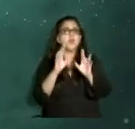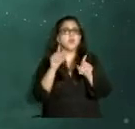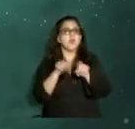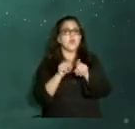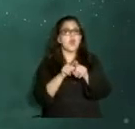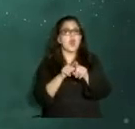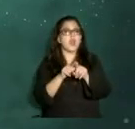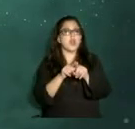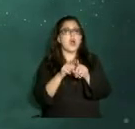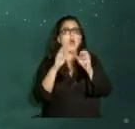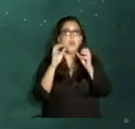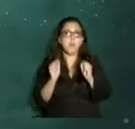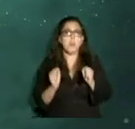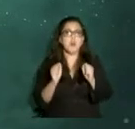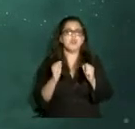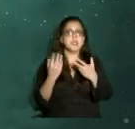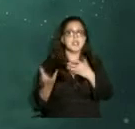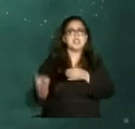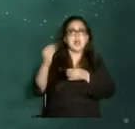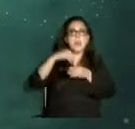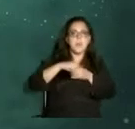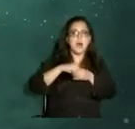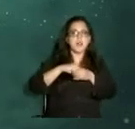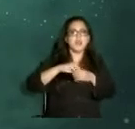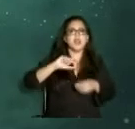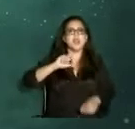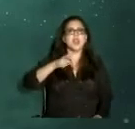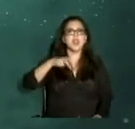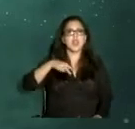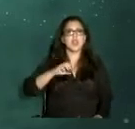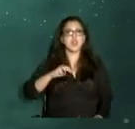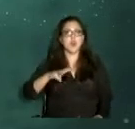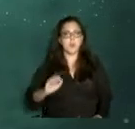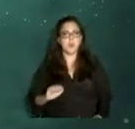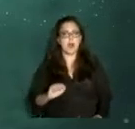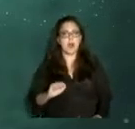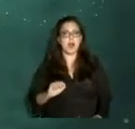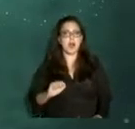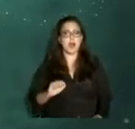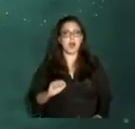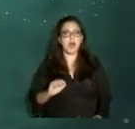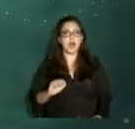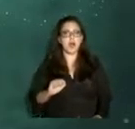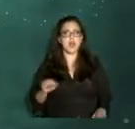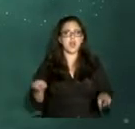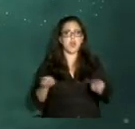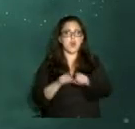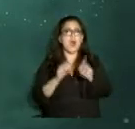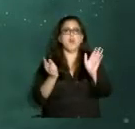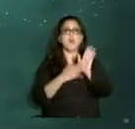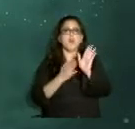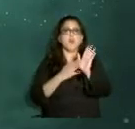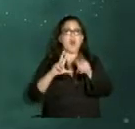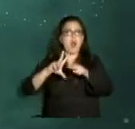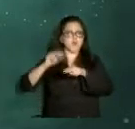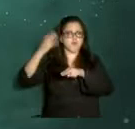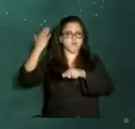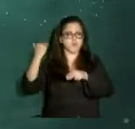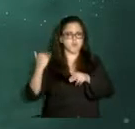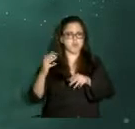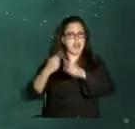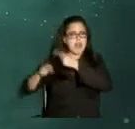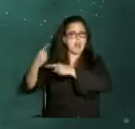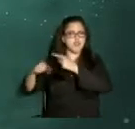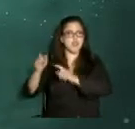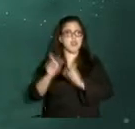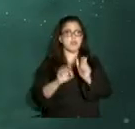en nuestro genoma. ¿Qué podemos decir del genoma de los chilenos basado en nuestros antecedentes históricos? La historia de nosotros